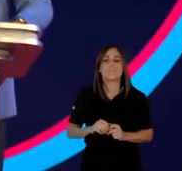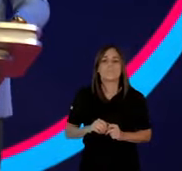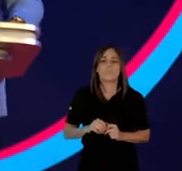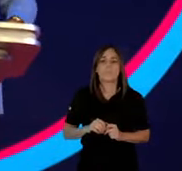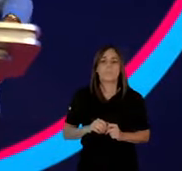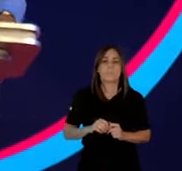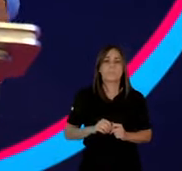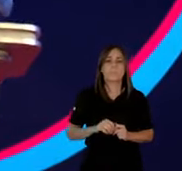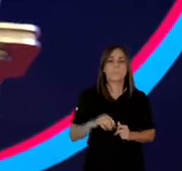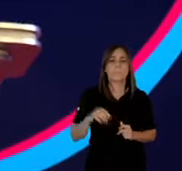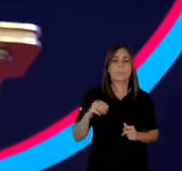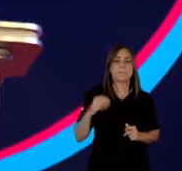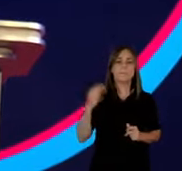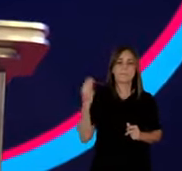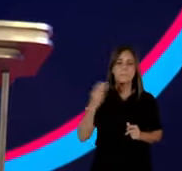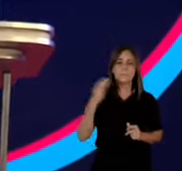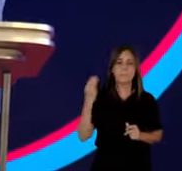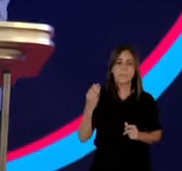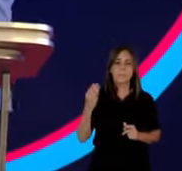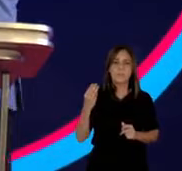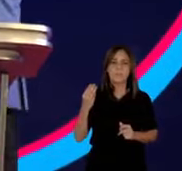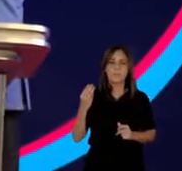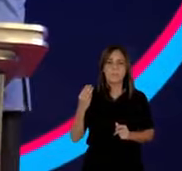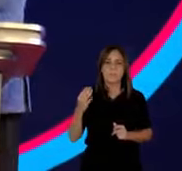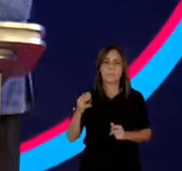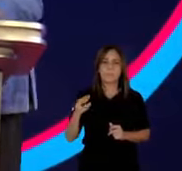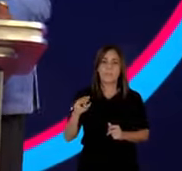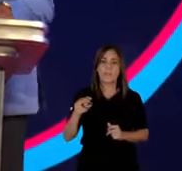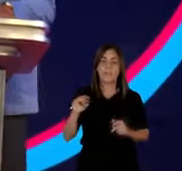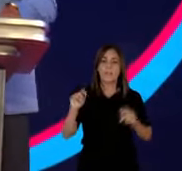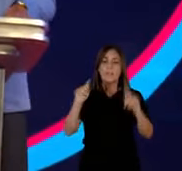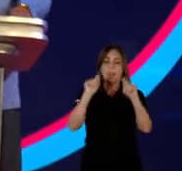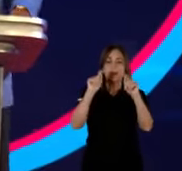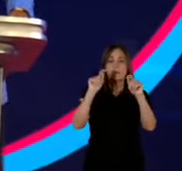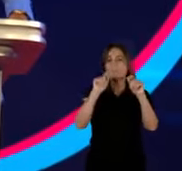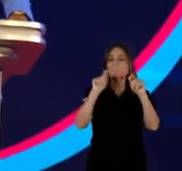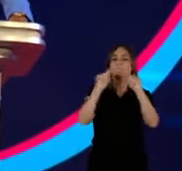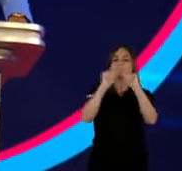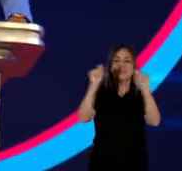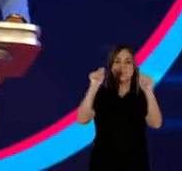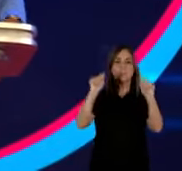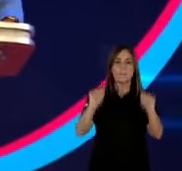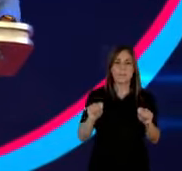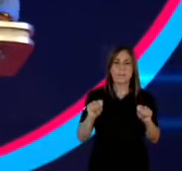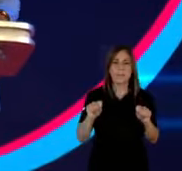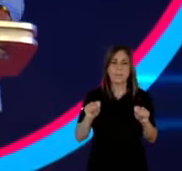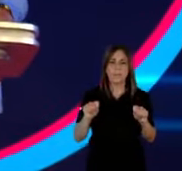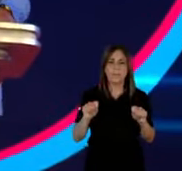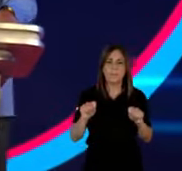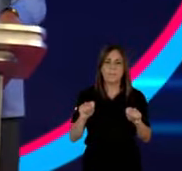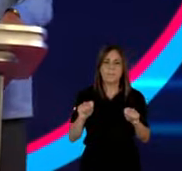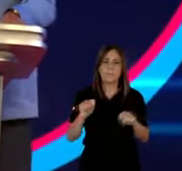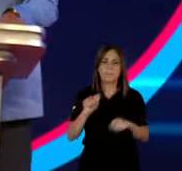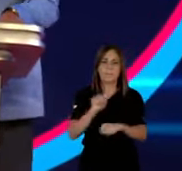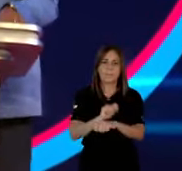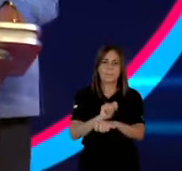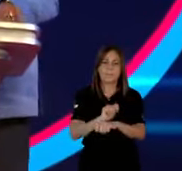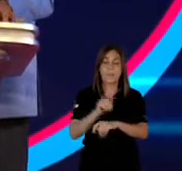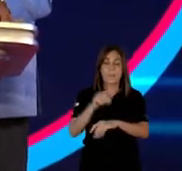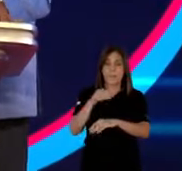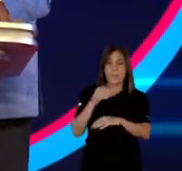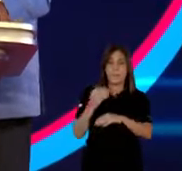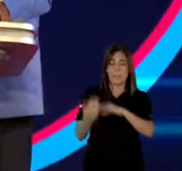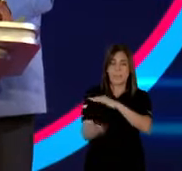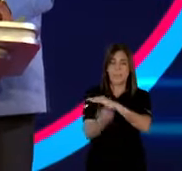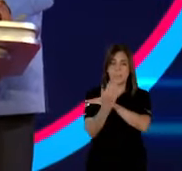de adoración, de enseñanza. El tabernáculo en la mañana, Pastor Ramón, gloria a Dios, qué bendición, Pastor